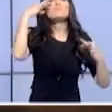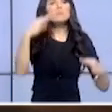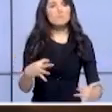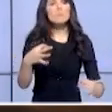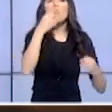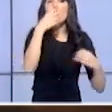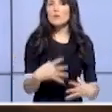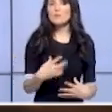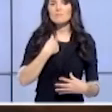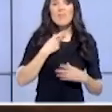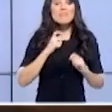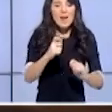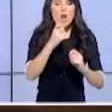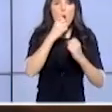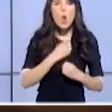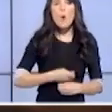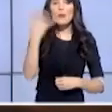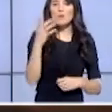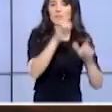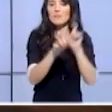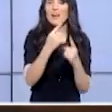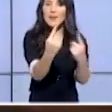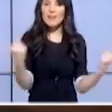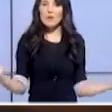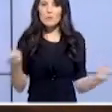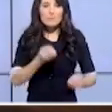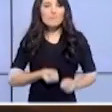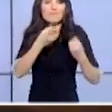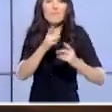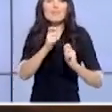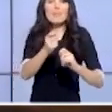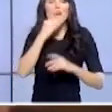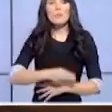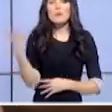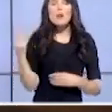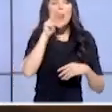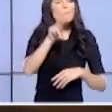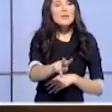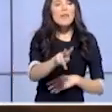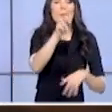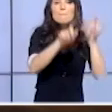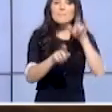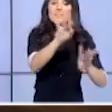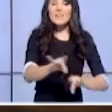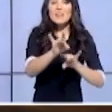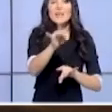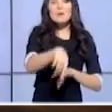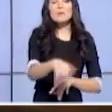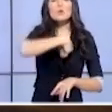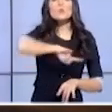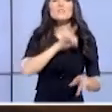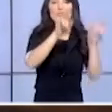que acertado en el que hemos dado lo mejor de nosotros con la mirada puesta en nuestra tierra y en nuestra